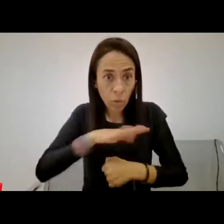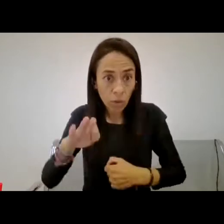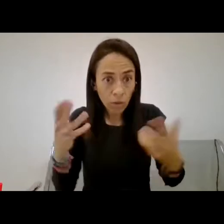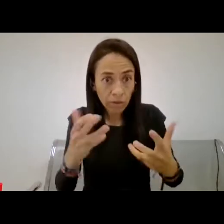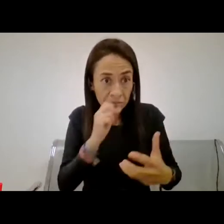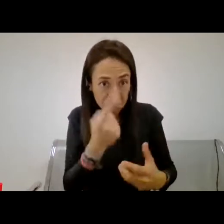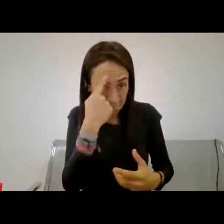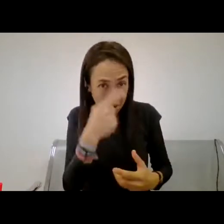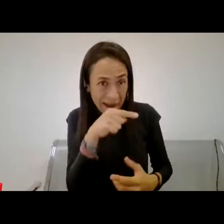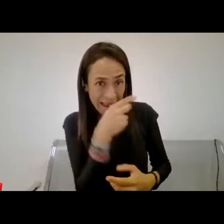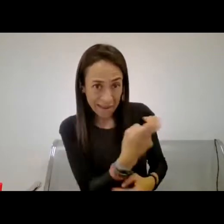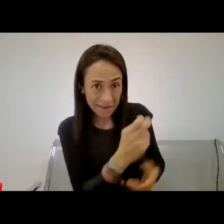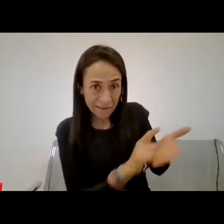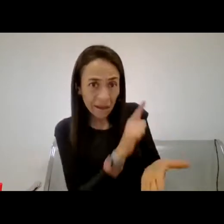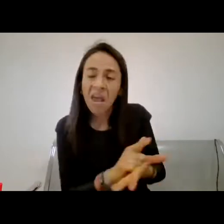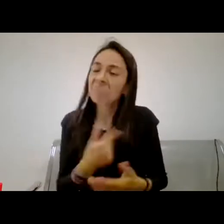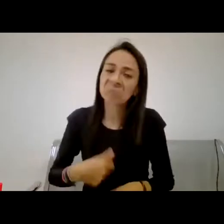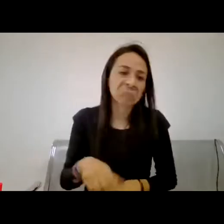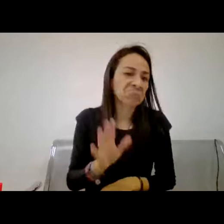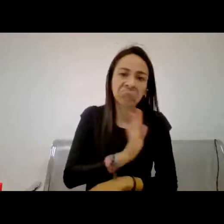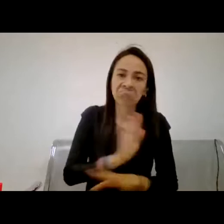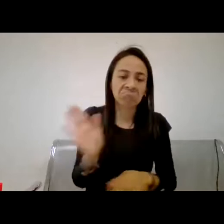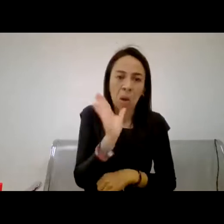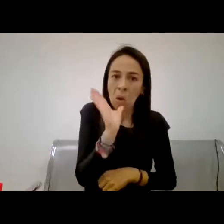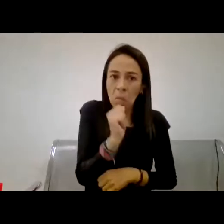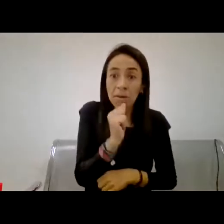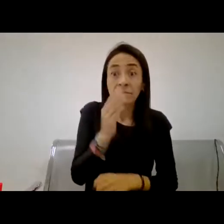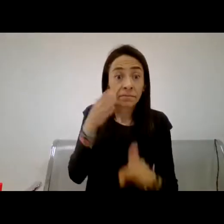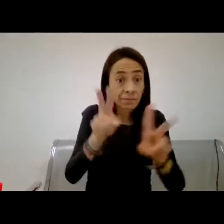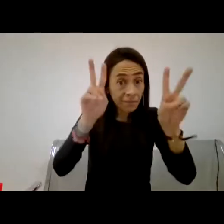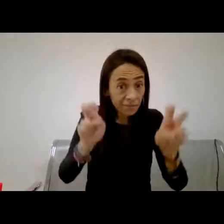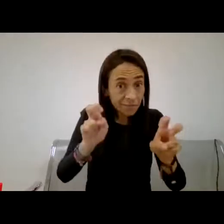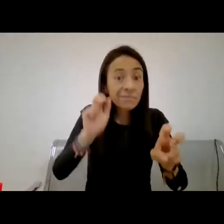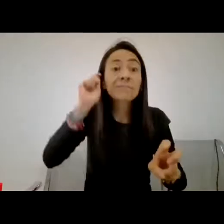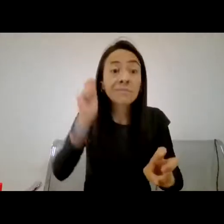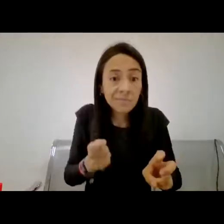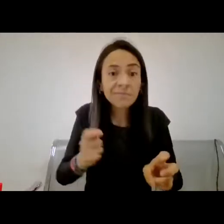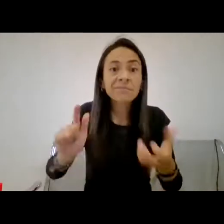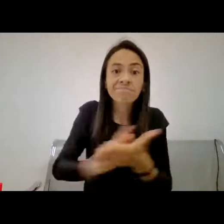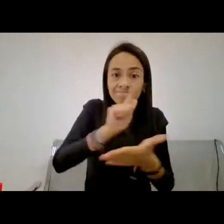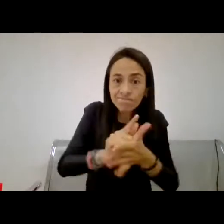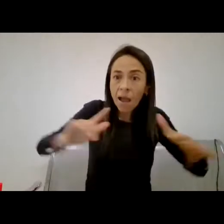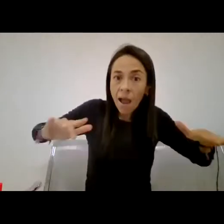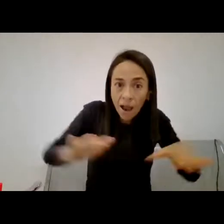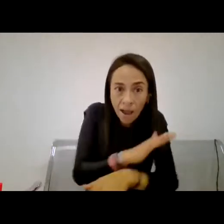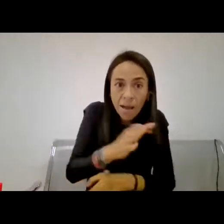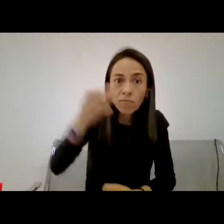temas fiscales no hay posibilidad ni de amparos directos ni de